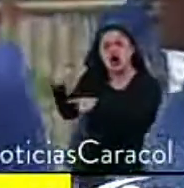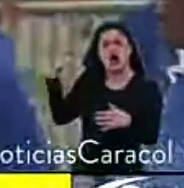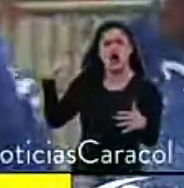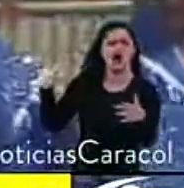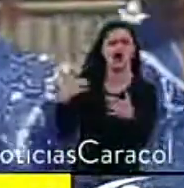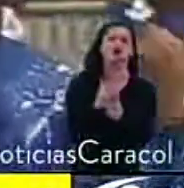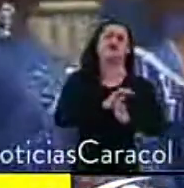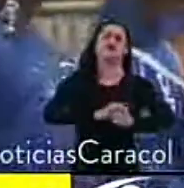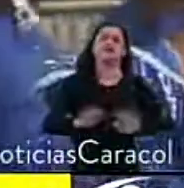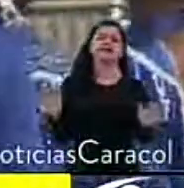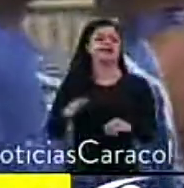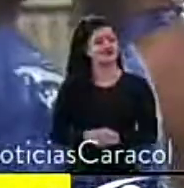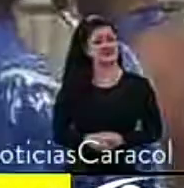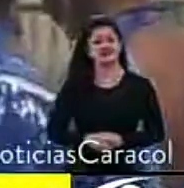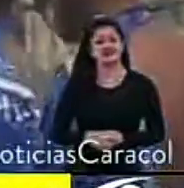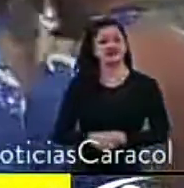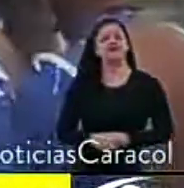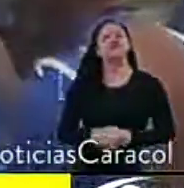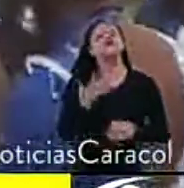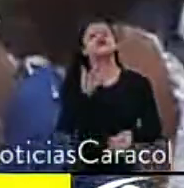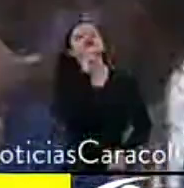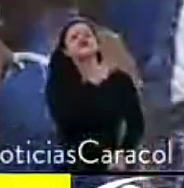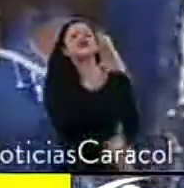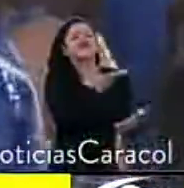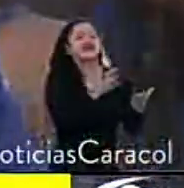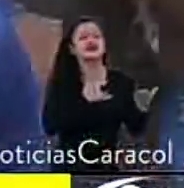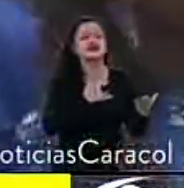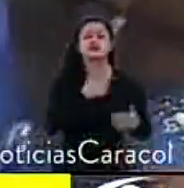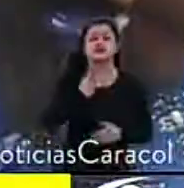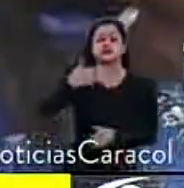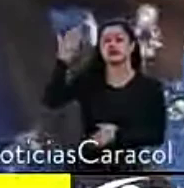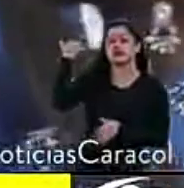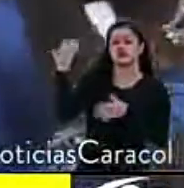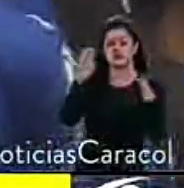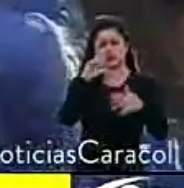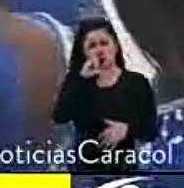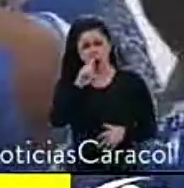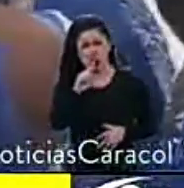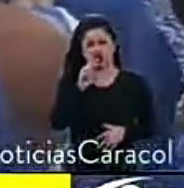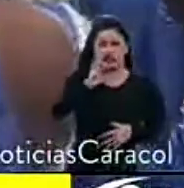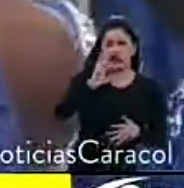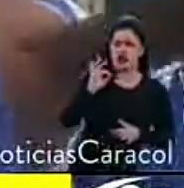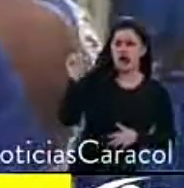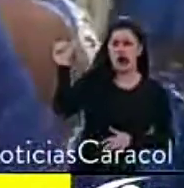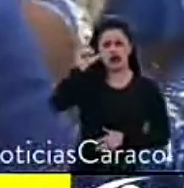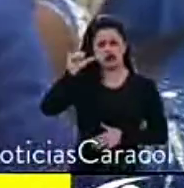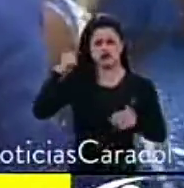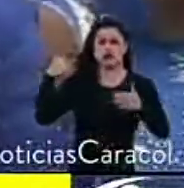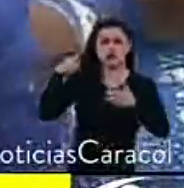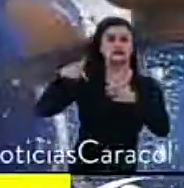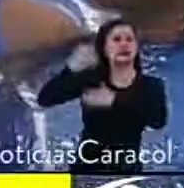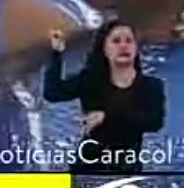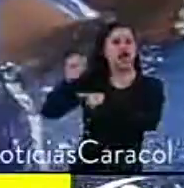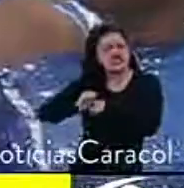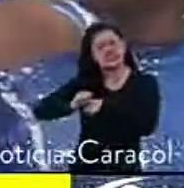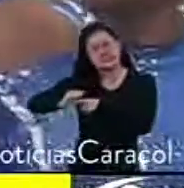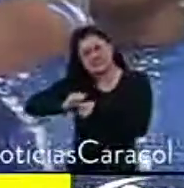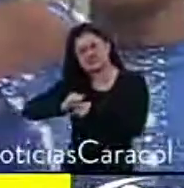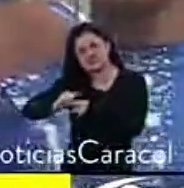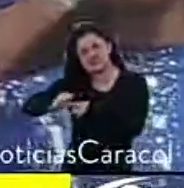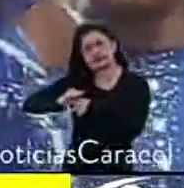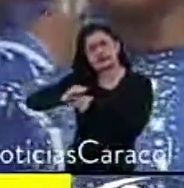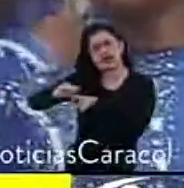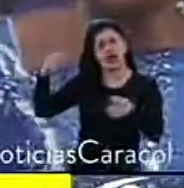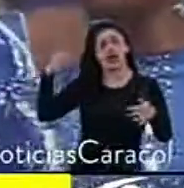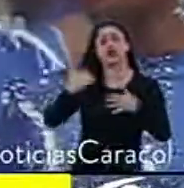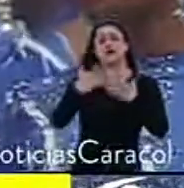julio, agosto, que estamos preparando coreografías. Después viene lo que es el casting como tal, la presentación para ver si quedamos, que fue